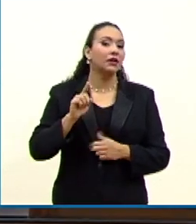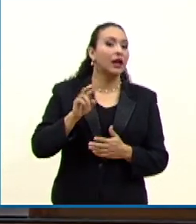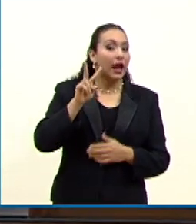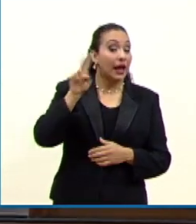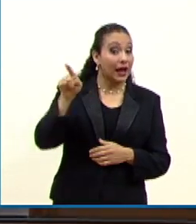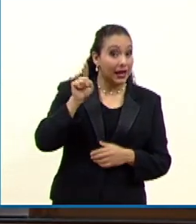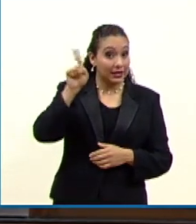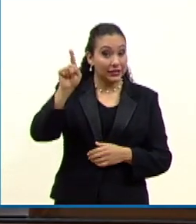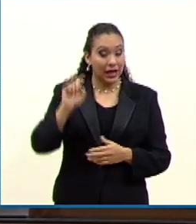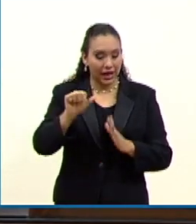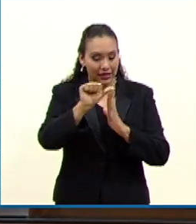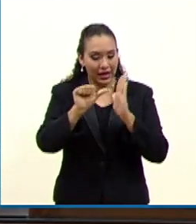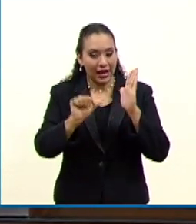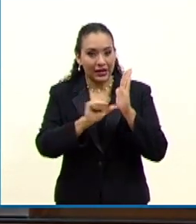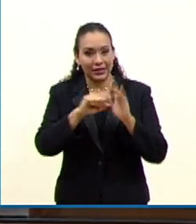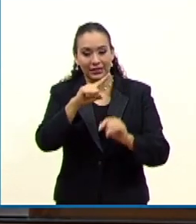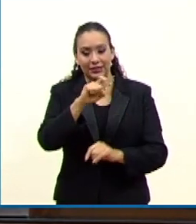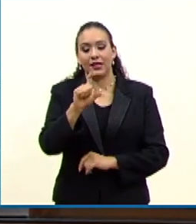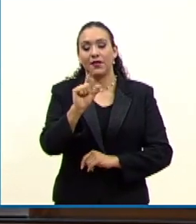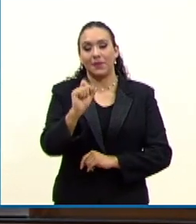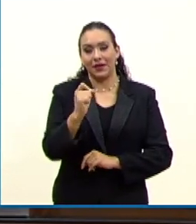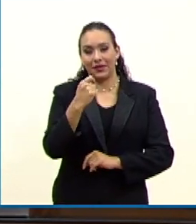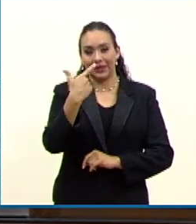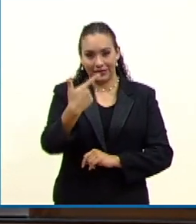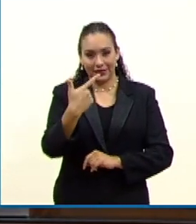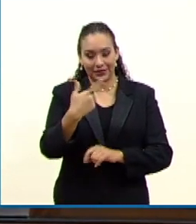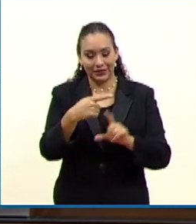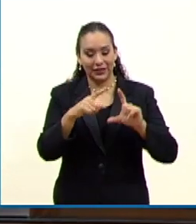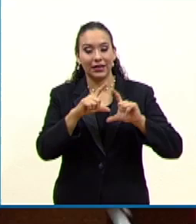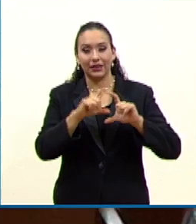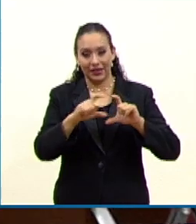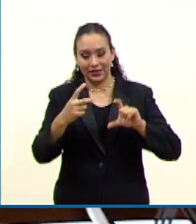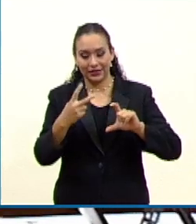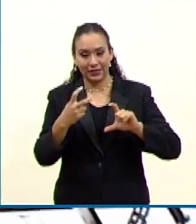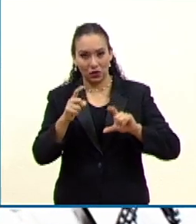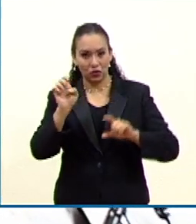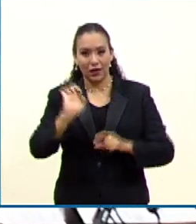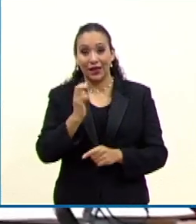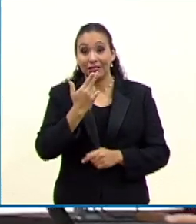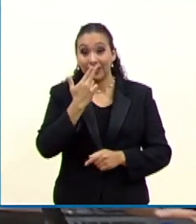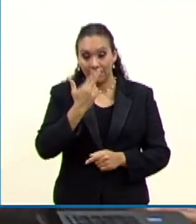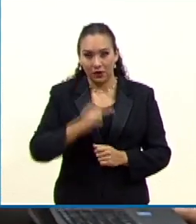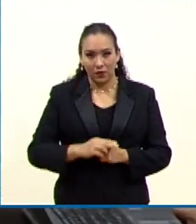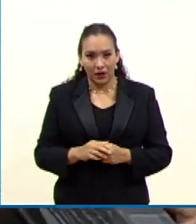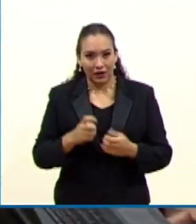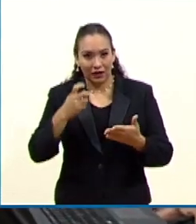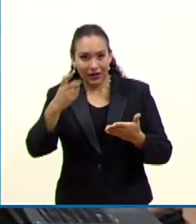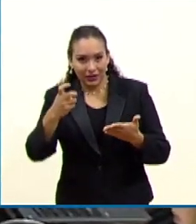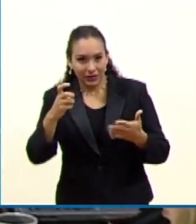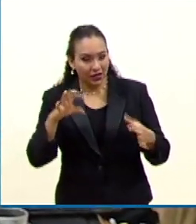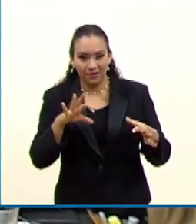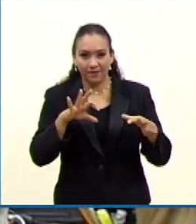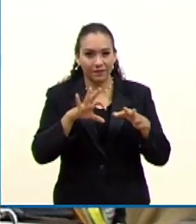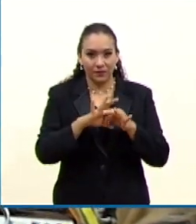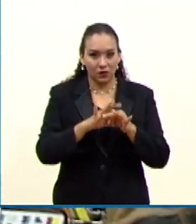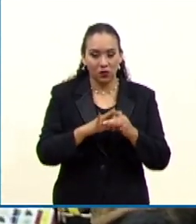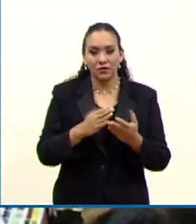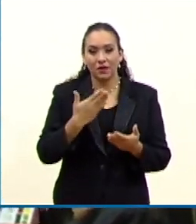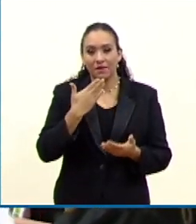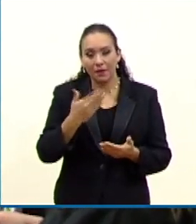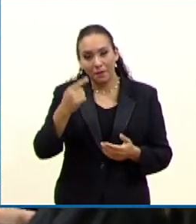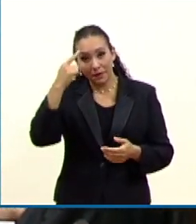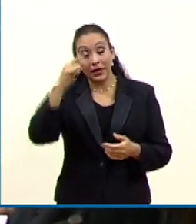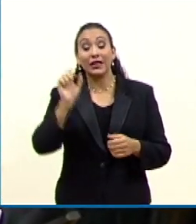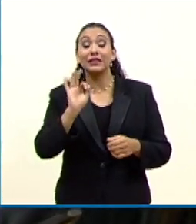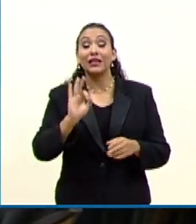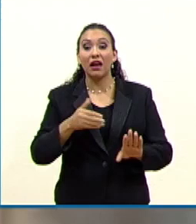vitalicia prevista en el artículo 127, párrafo segundo del Código Penal de Chihuahua es desproporcional y menoscaba la